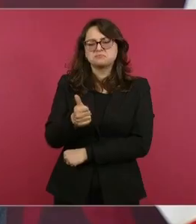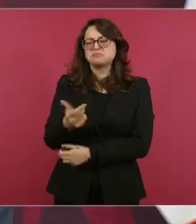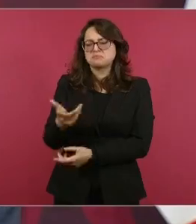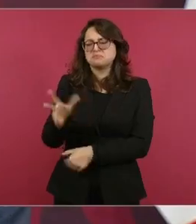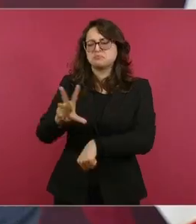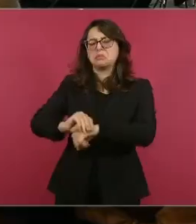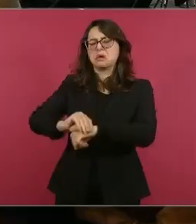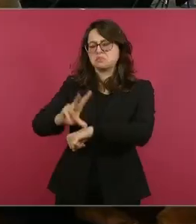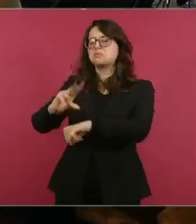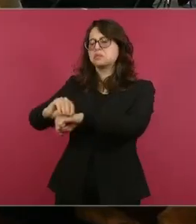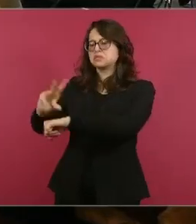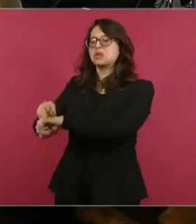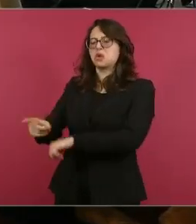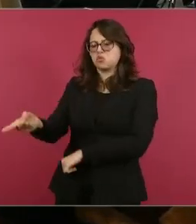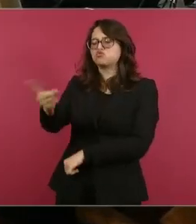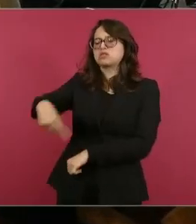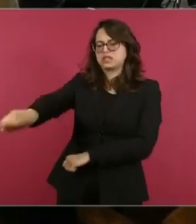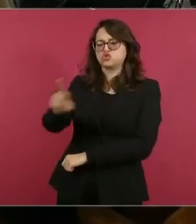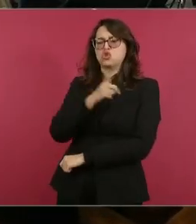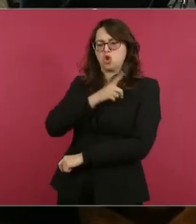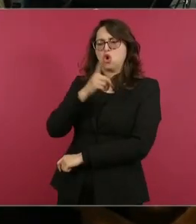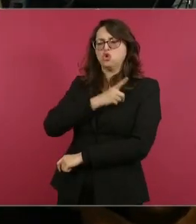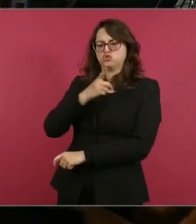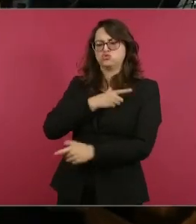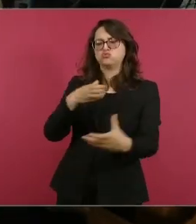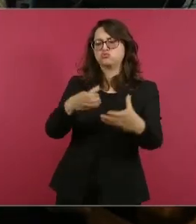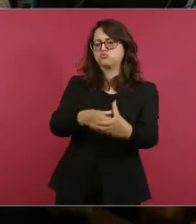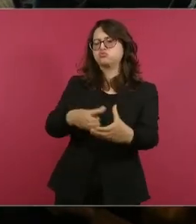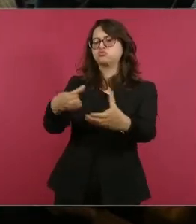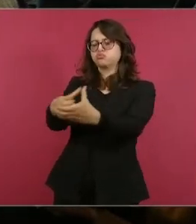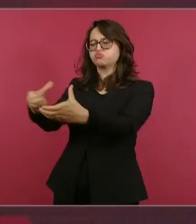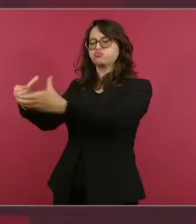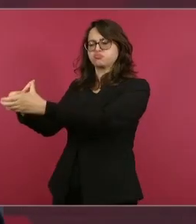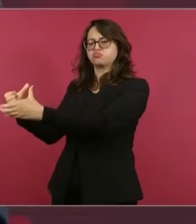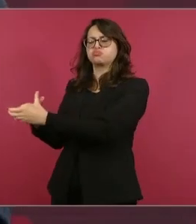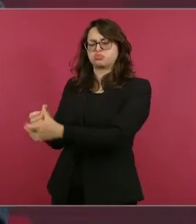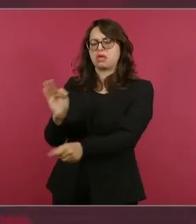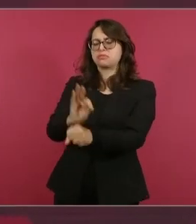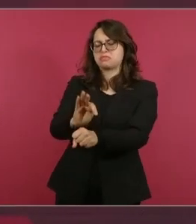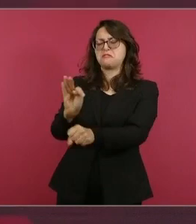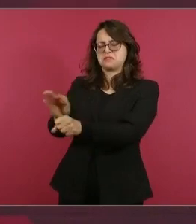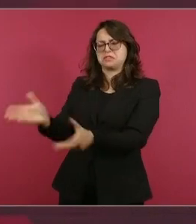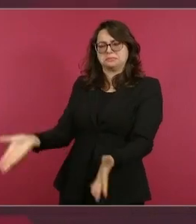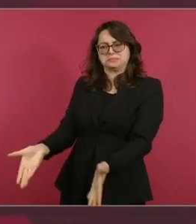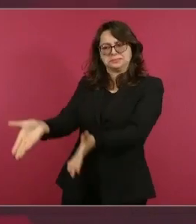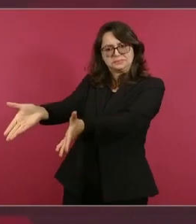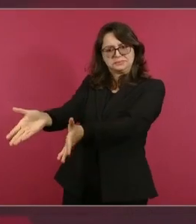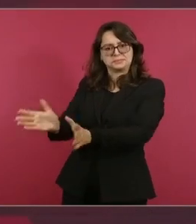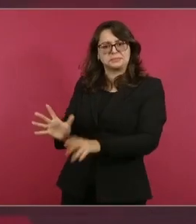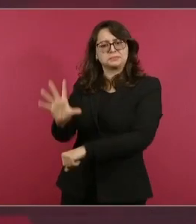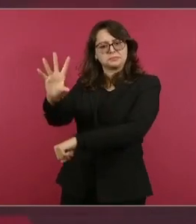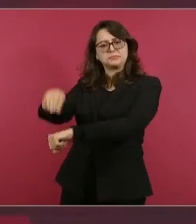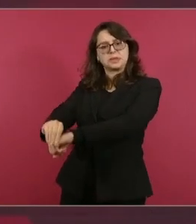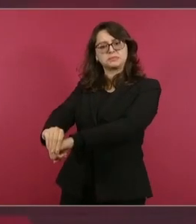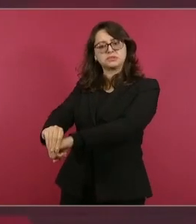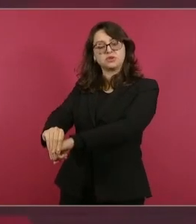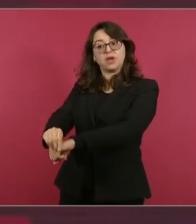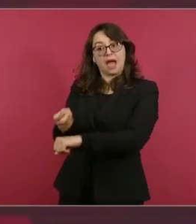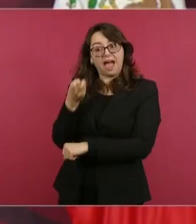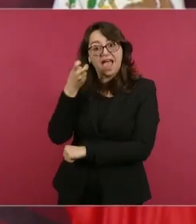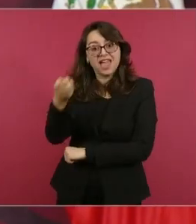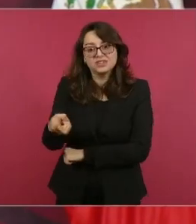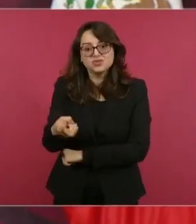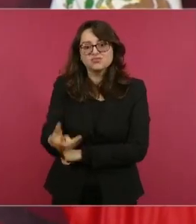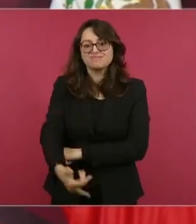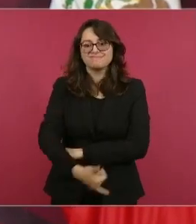eso no es un asunto de particulares, eso es un asunto del Estado.